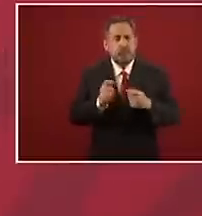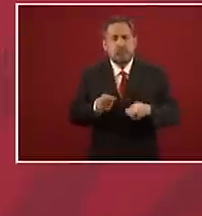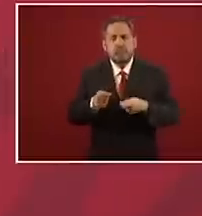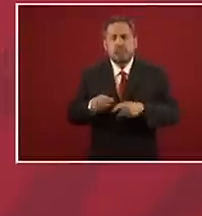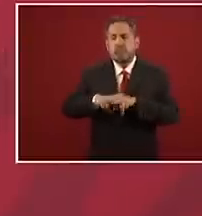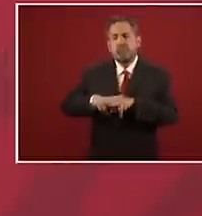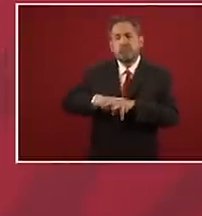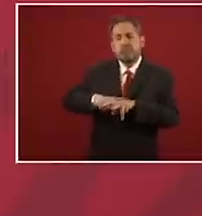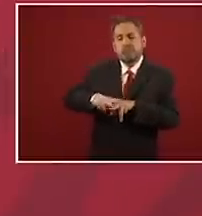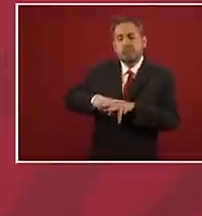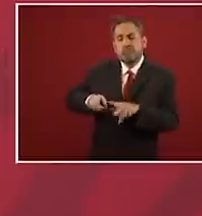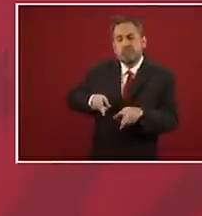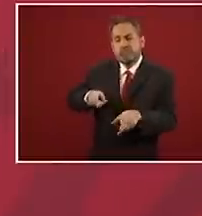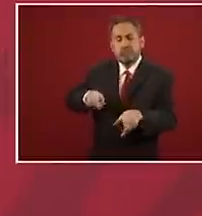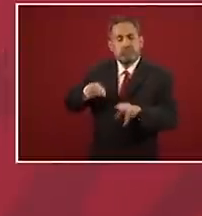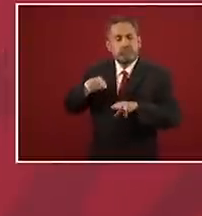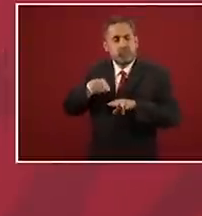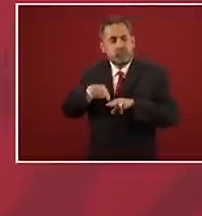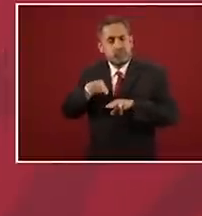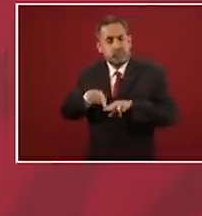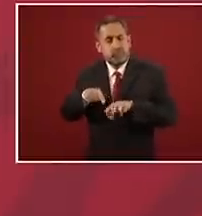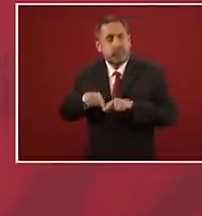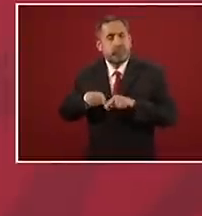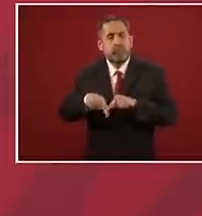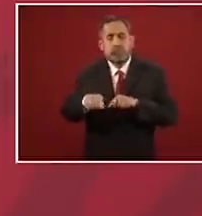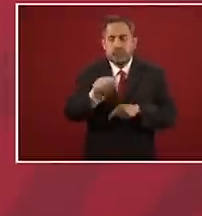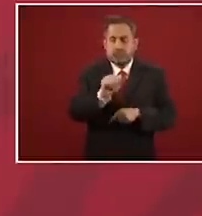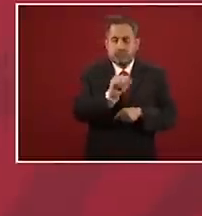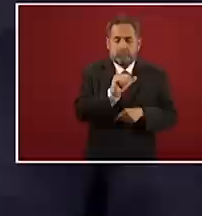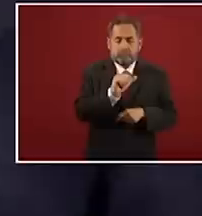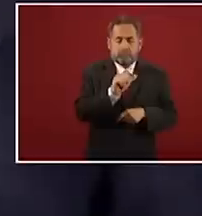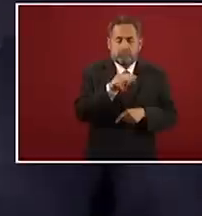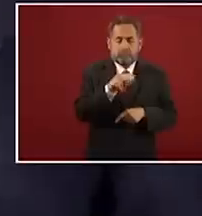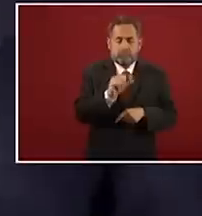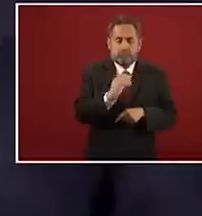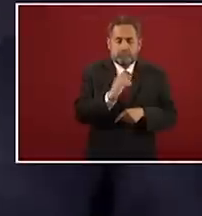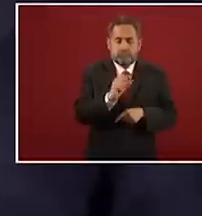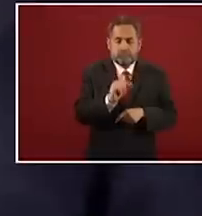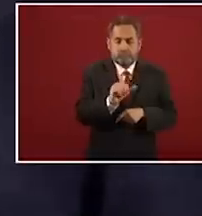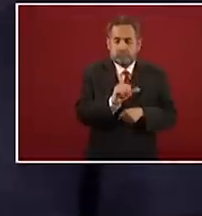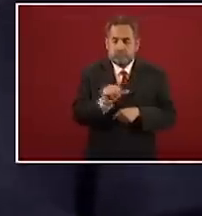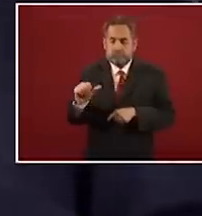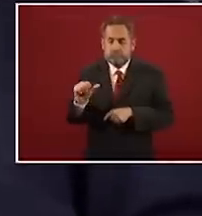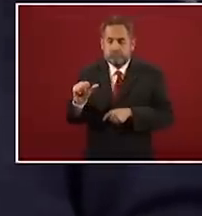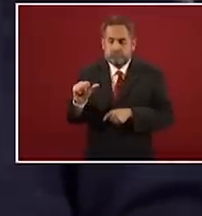vía del tren de Salina Cruz a